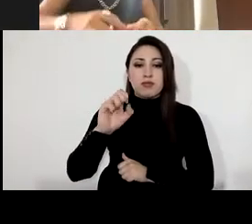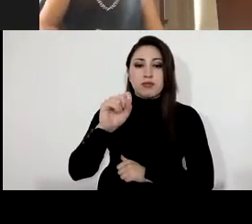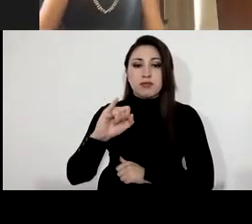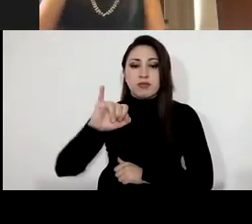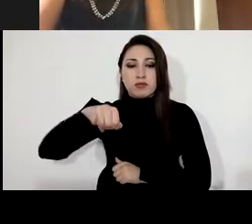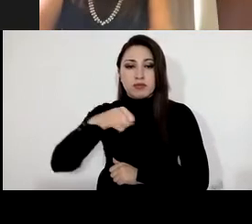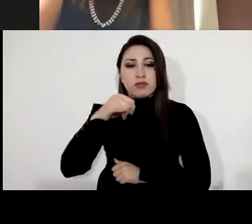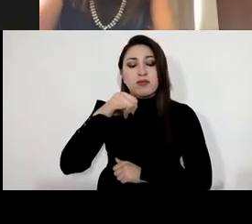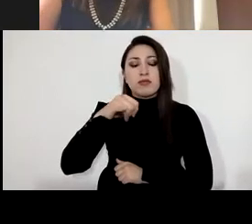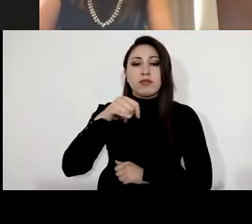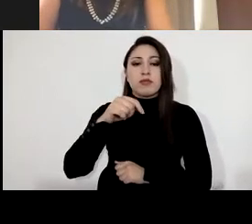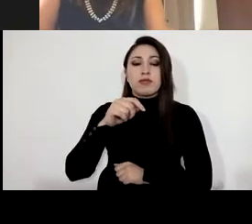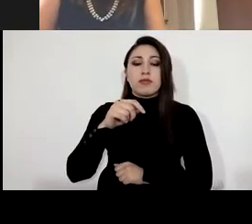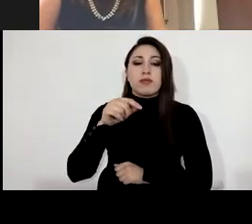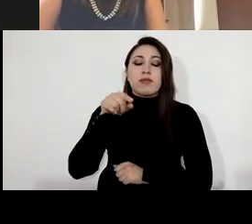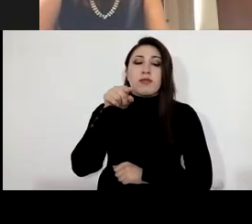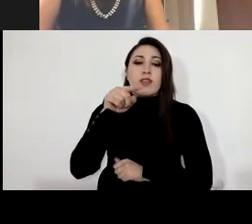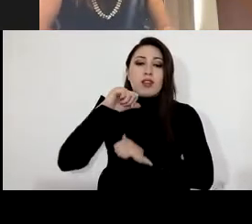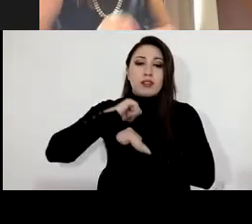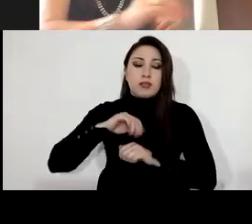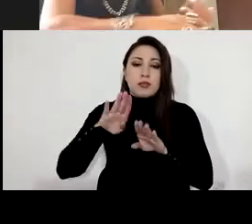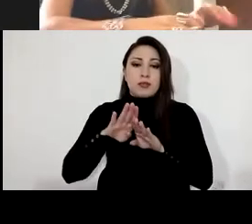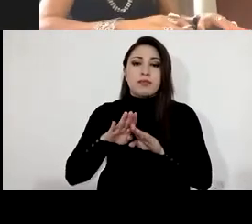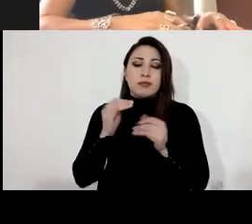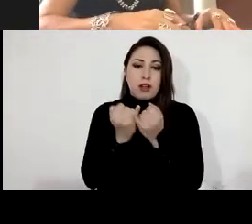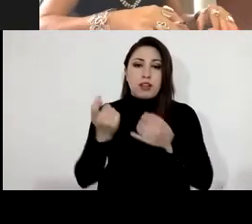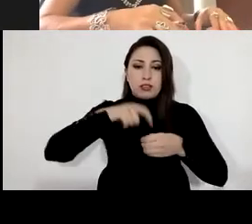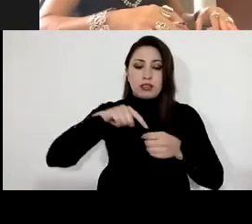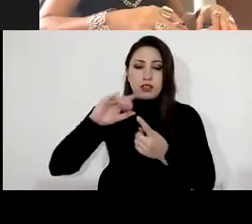Igualdad de Género, CELIG, en su calidad de vocal de este comité también.